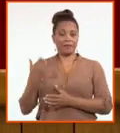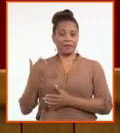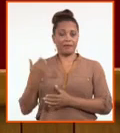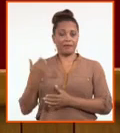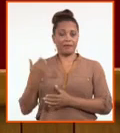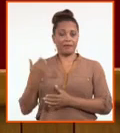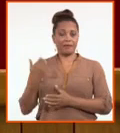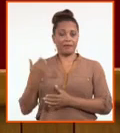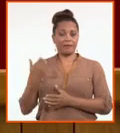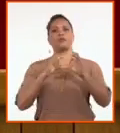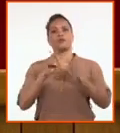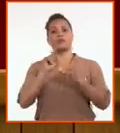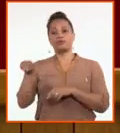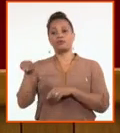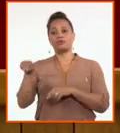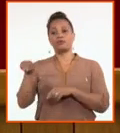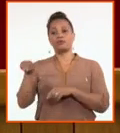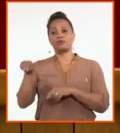como ustedes se lo han propuesto,